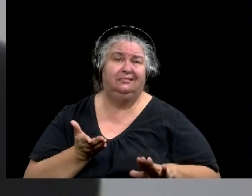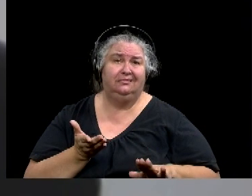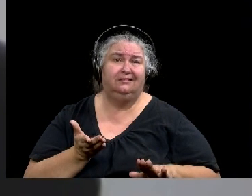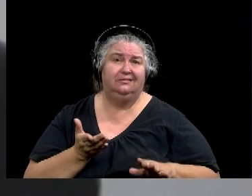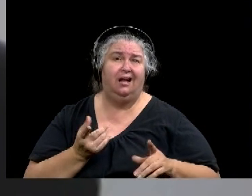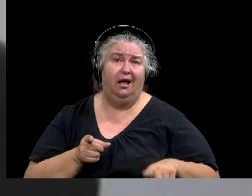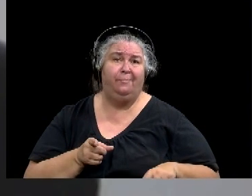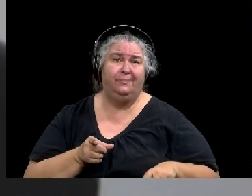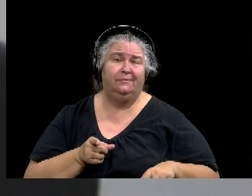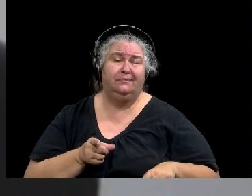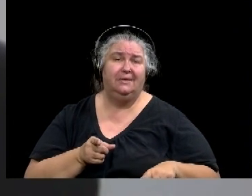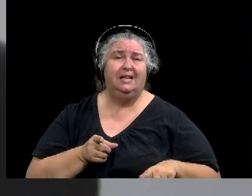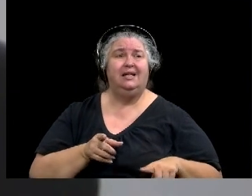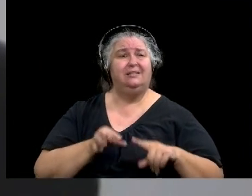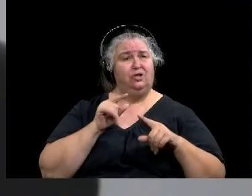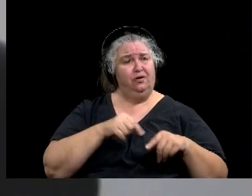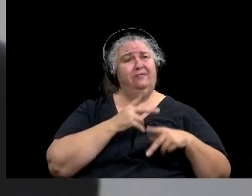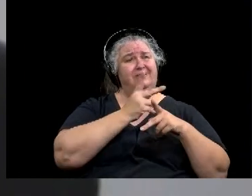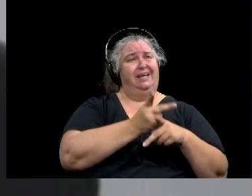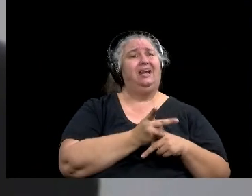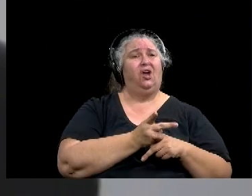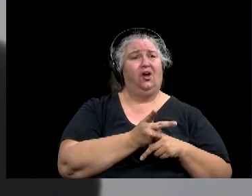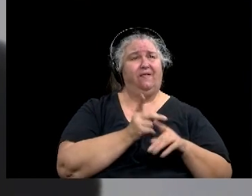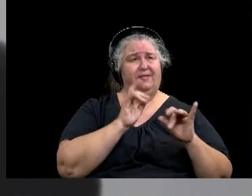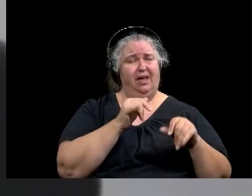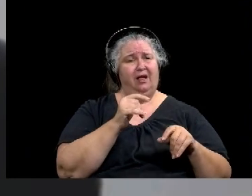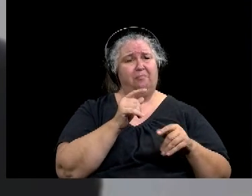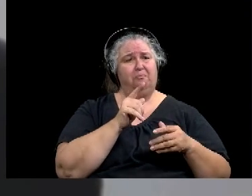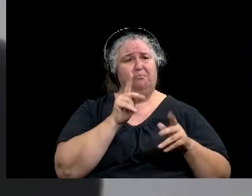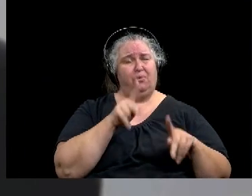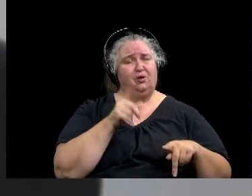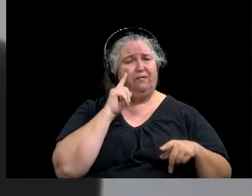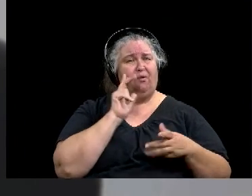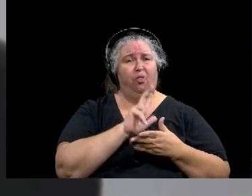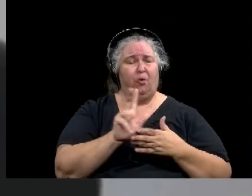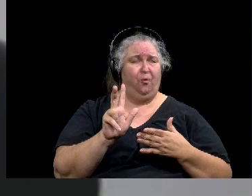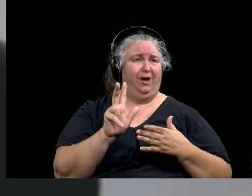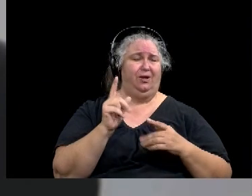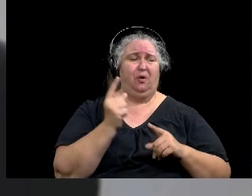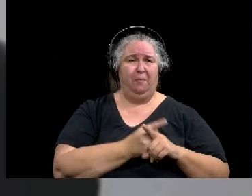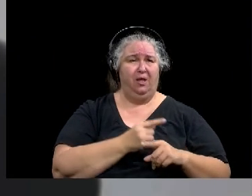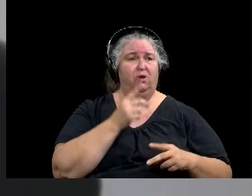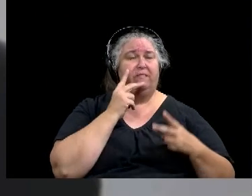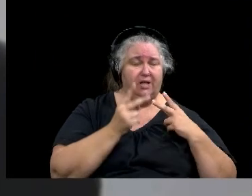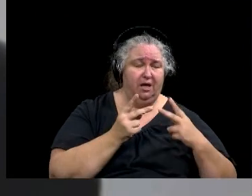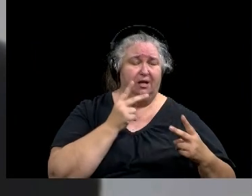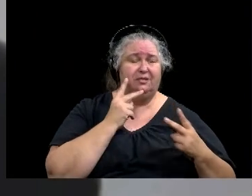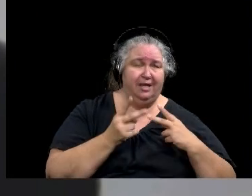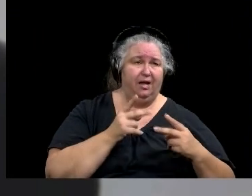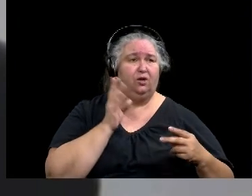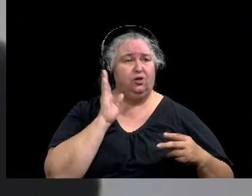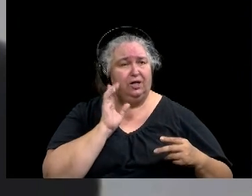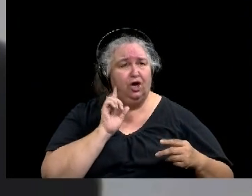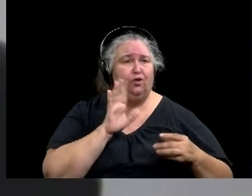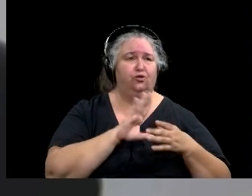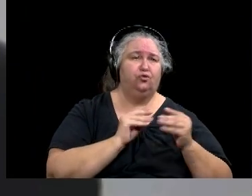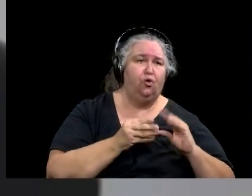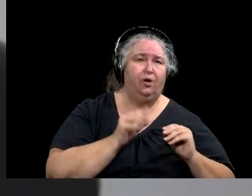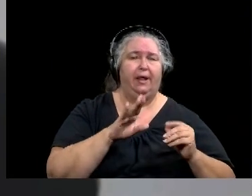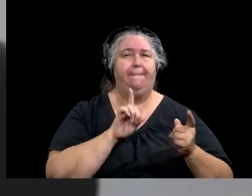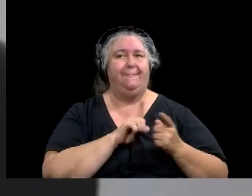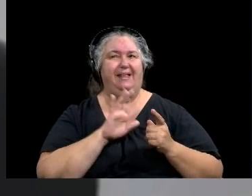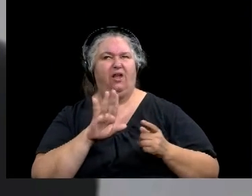entre los empleados y luego si hay muertes y yo puedo cuidar a alguien tres semanas y puedo